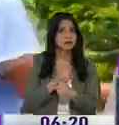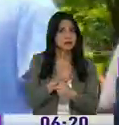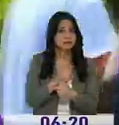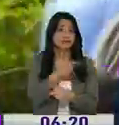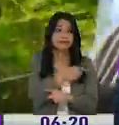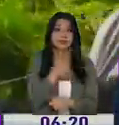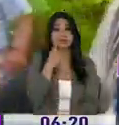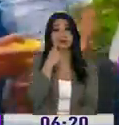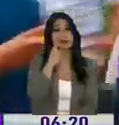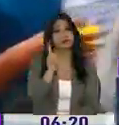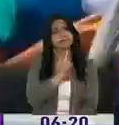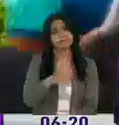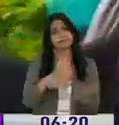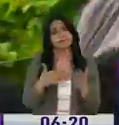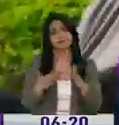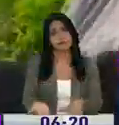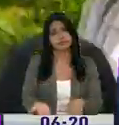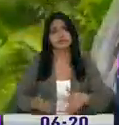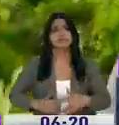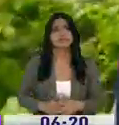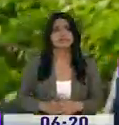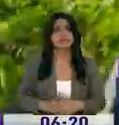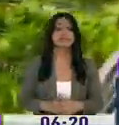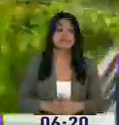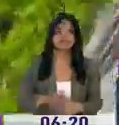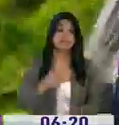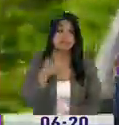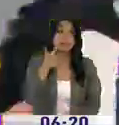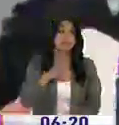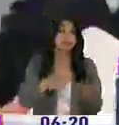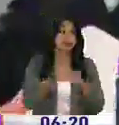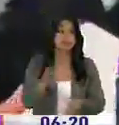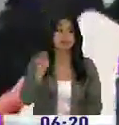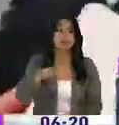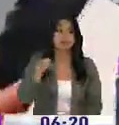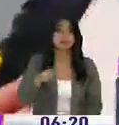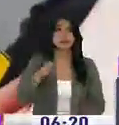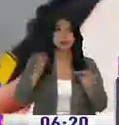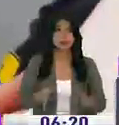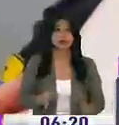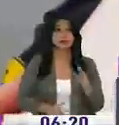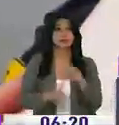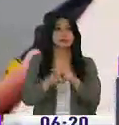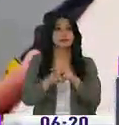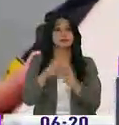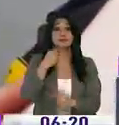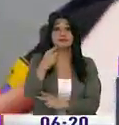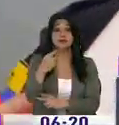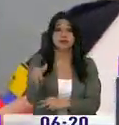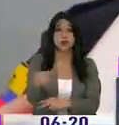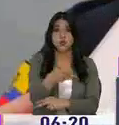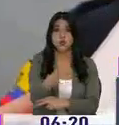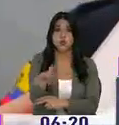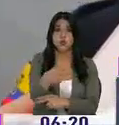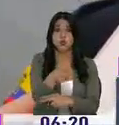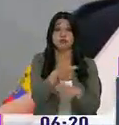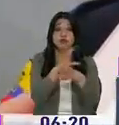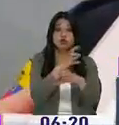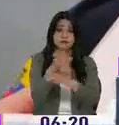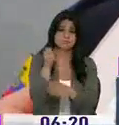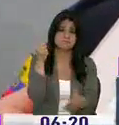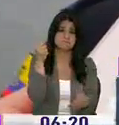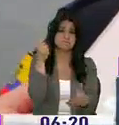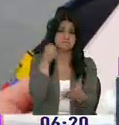suerte, él falleció. Sí, mi papá falleció. Se presume que perdió pista, como le indiqué, y se estrelló